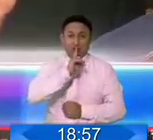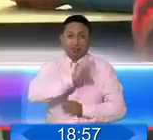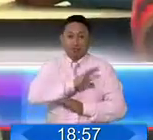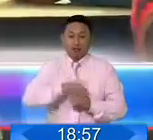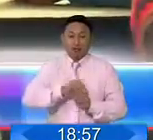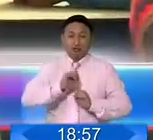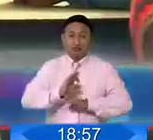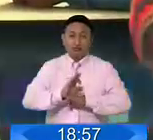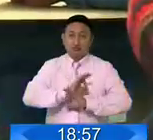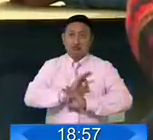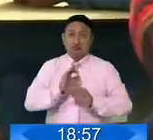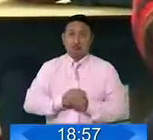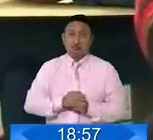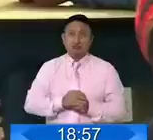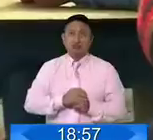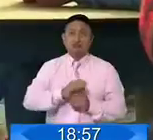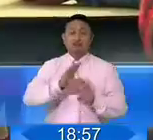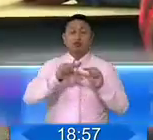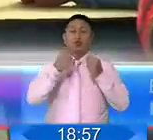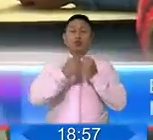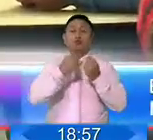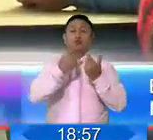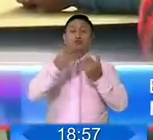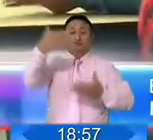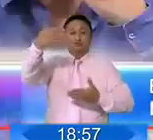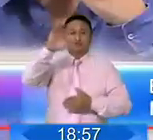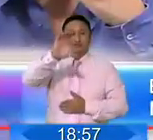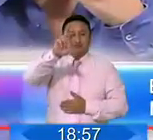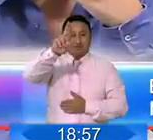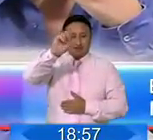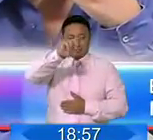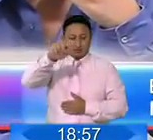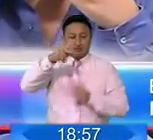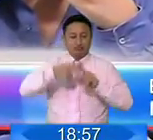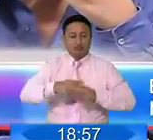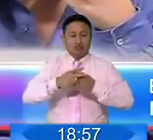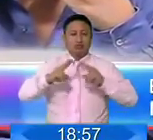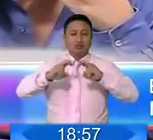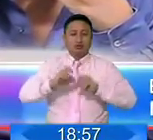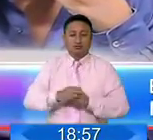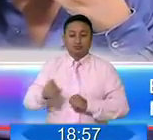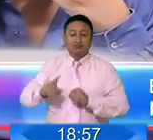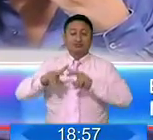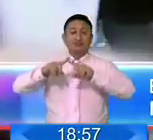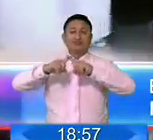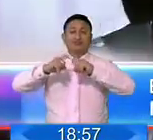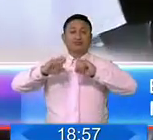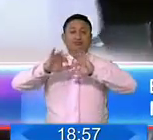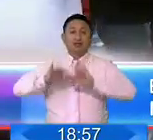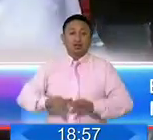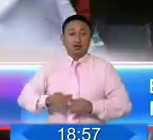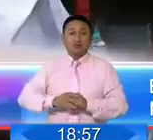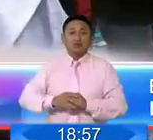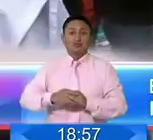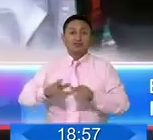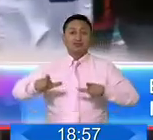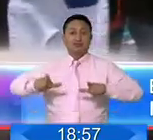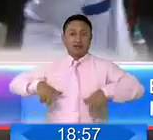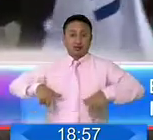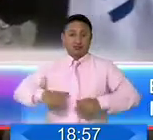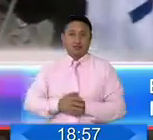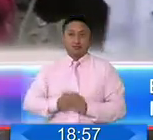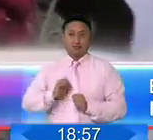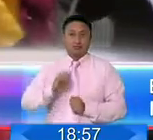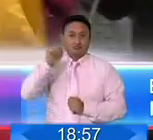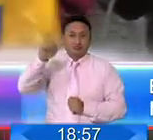país. CREO solicitó se inicie la investigación a Mangas, exsecretario del presidente de la República, Lenín Moreno, por el audio en donde se lo